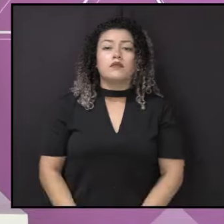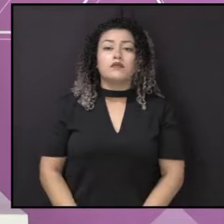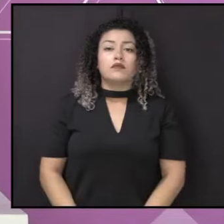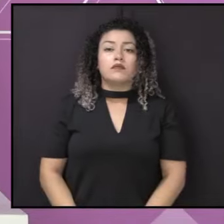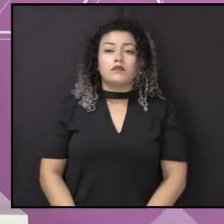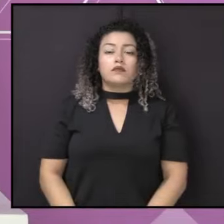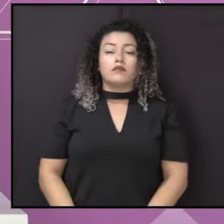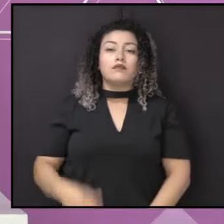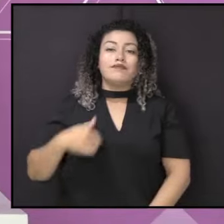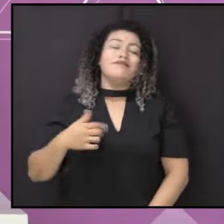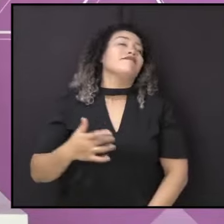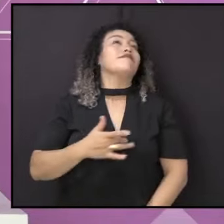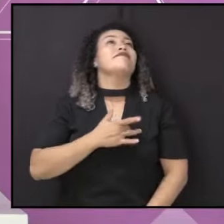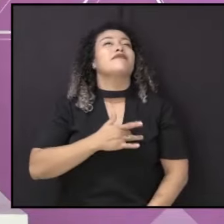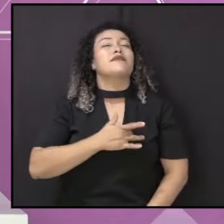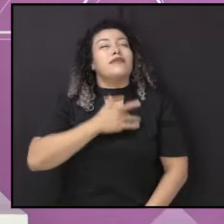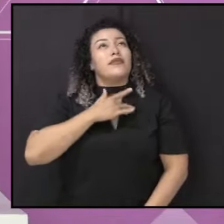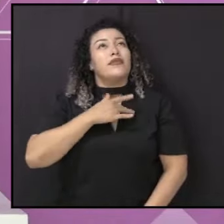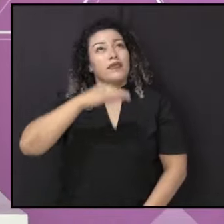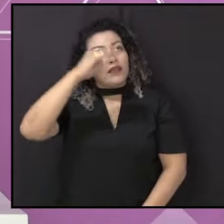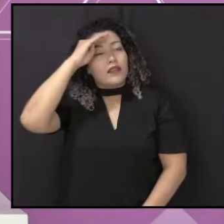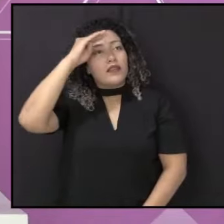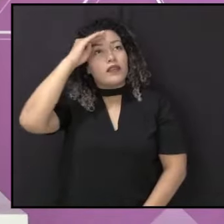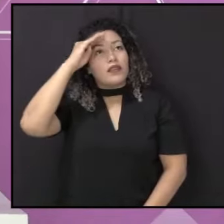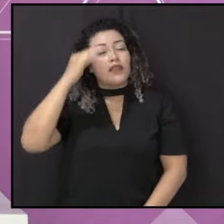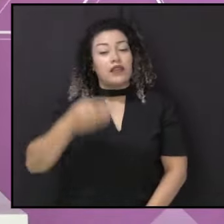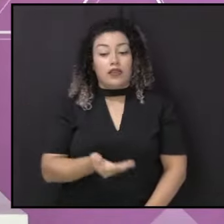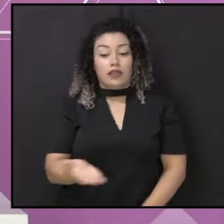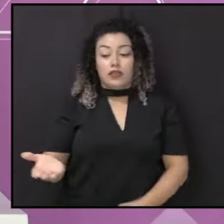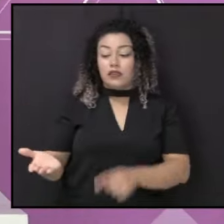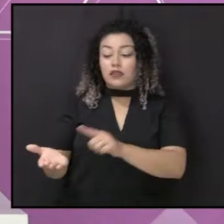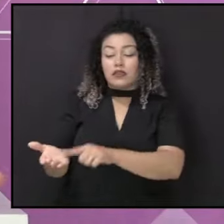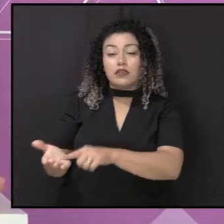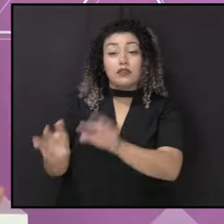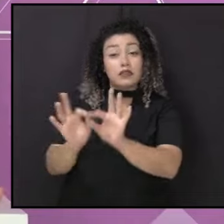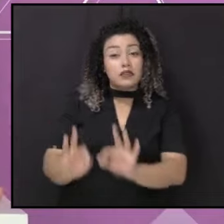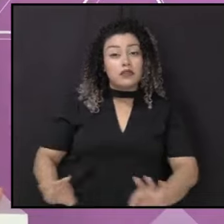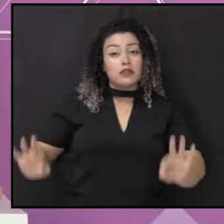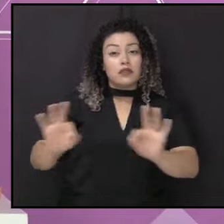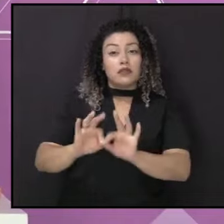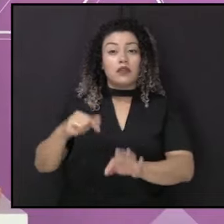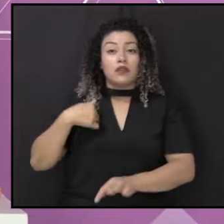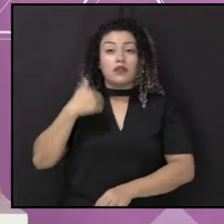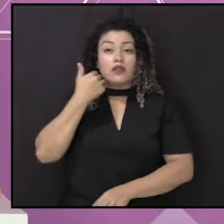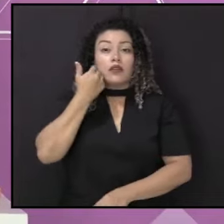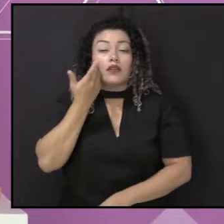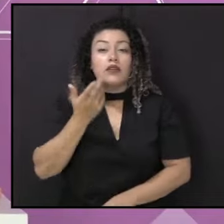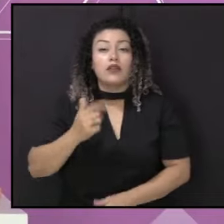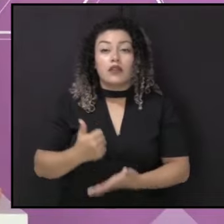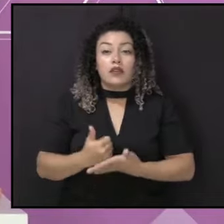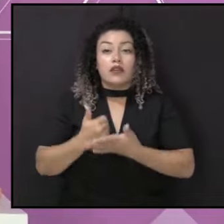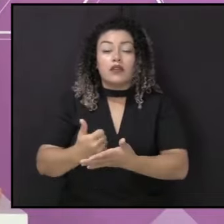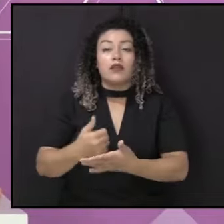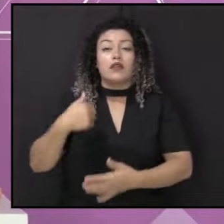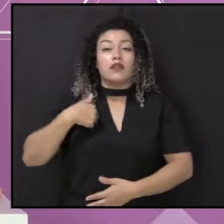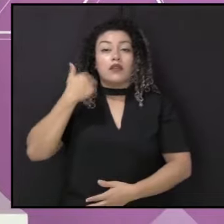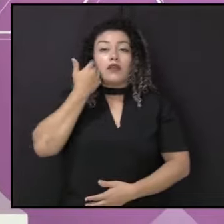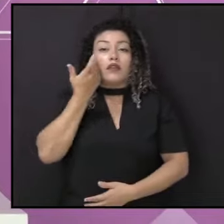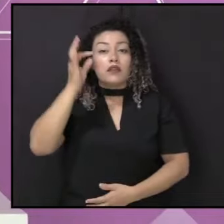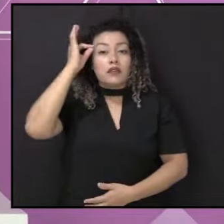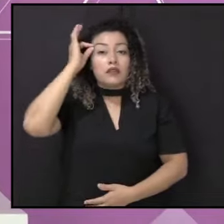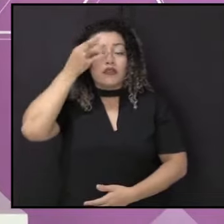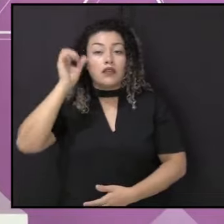lo sentimental, porque creo que es la base de la sociedad, el poder ayudar a los demás, el tenderle la mano a los otros,